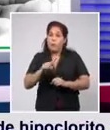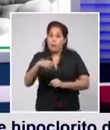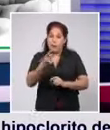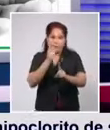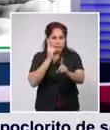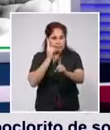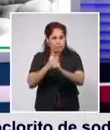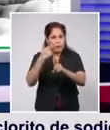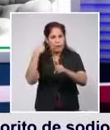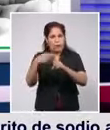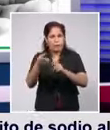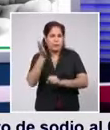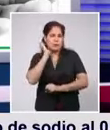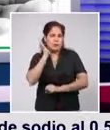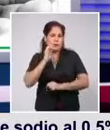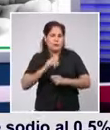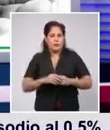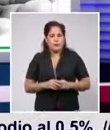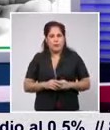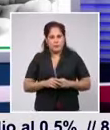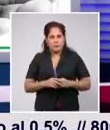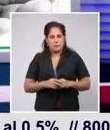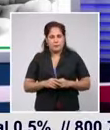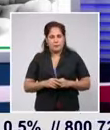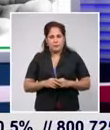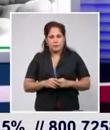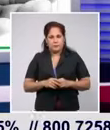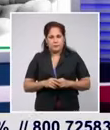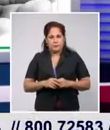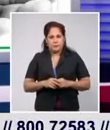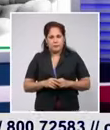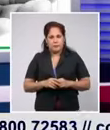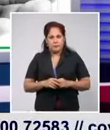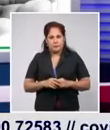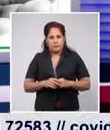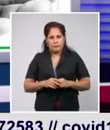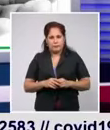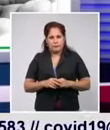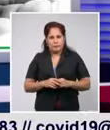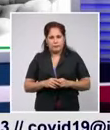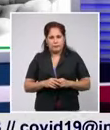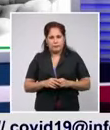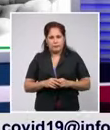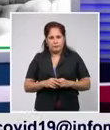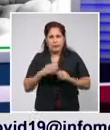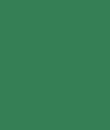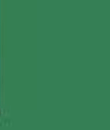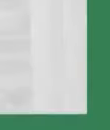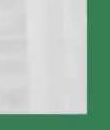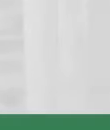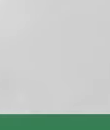otra conferencia de prensa para seguirle contando lo que hace Cuba por la salud de su población. Muy buenos días.